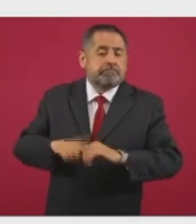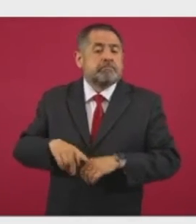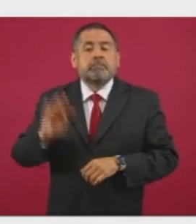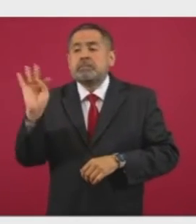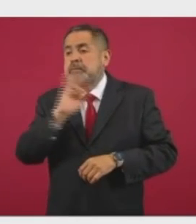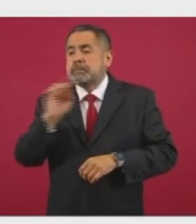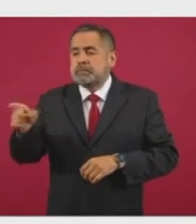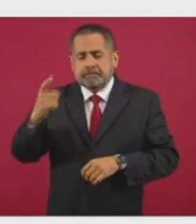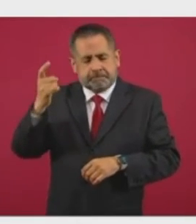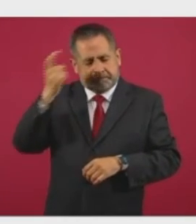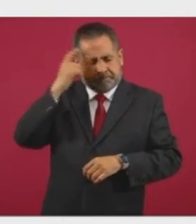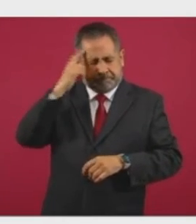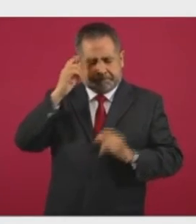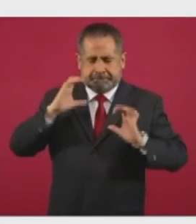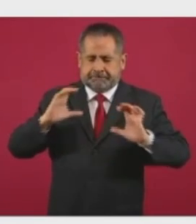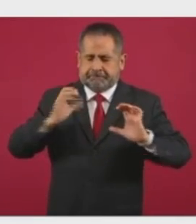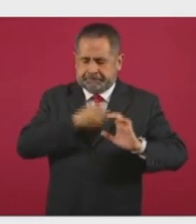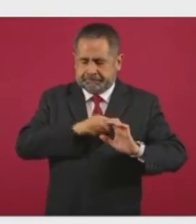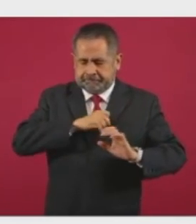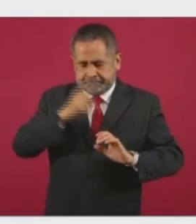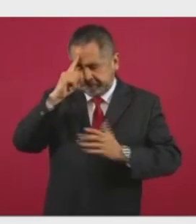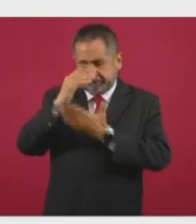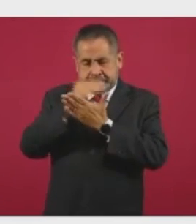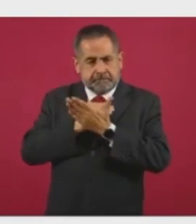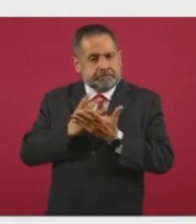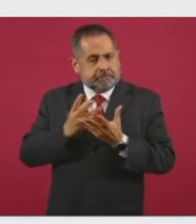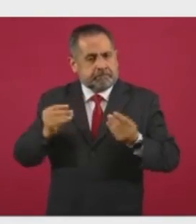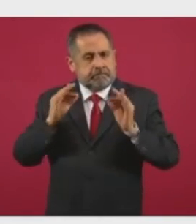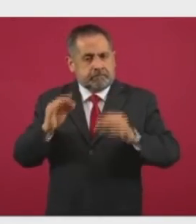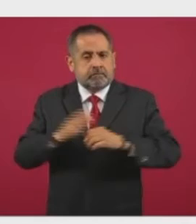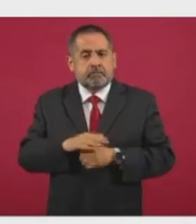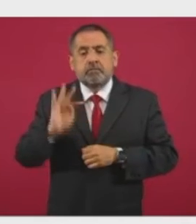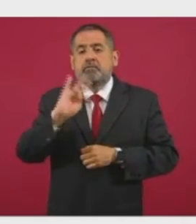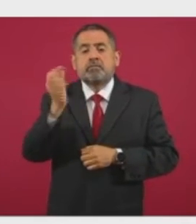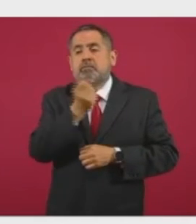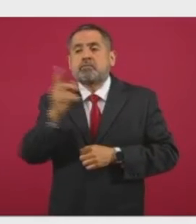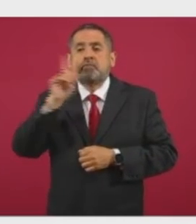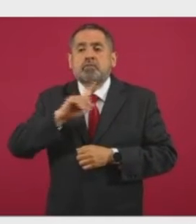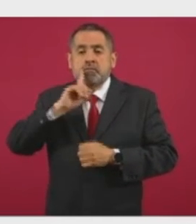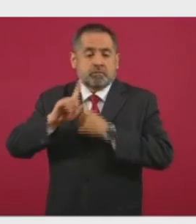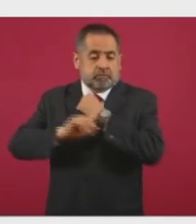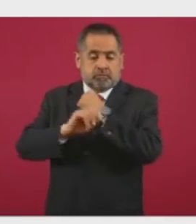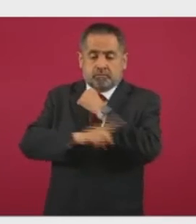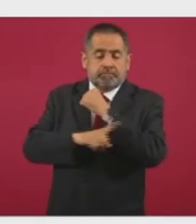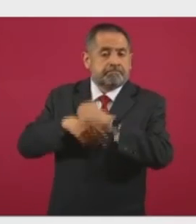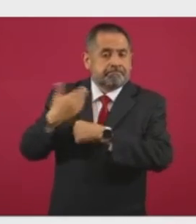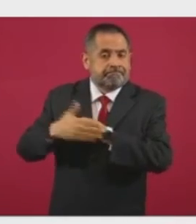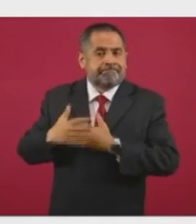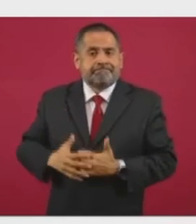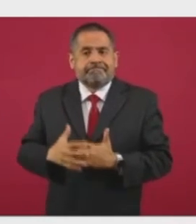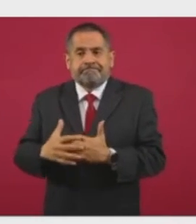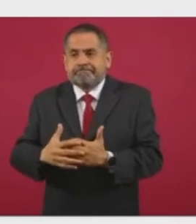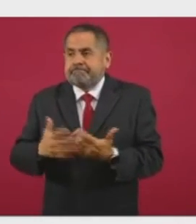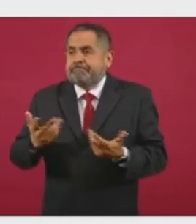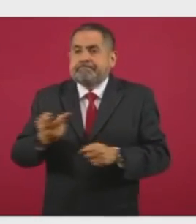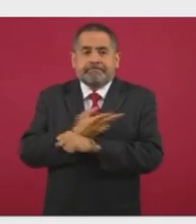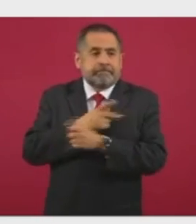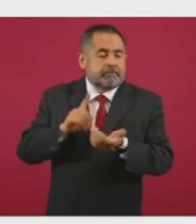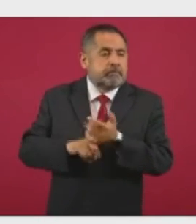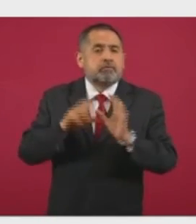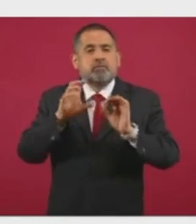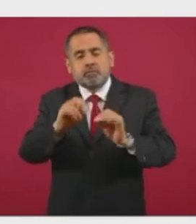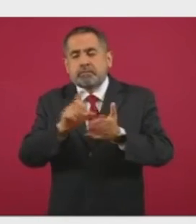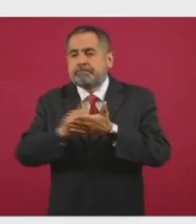términos de salud mental, qué hacer en el caso de mujeres embarazadas y la parte de derechos humanos en tiempos de